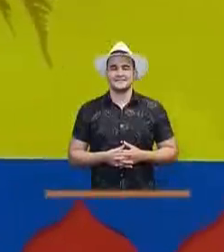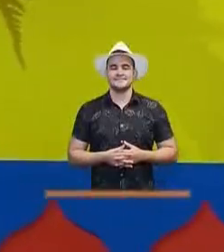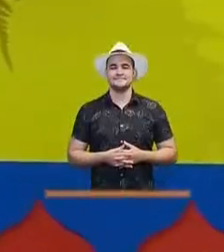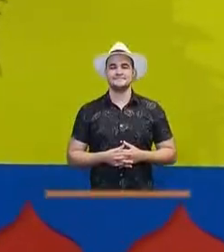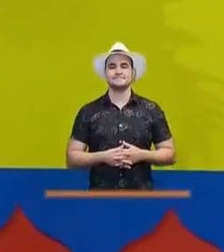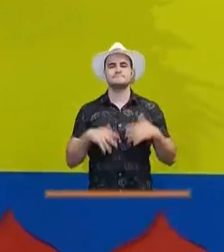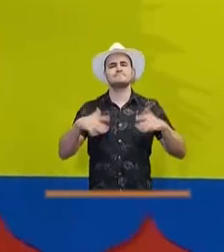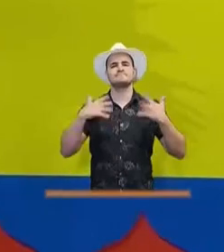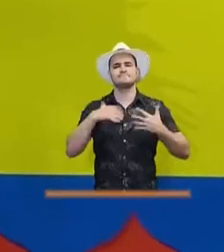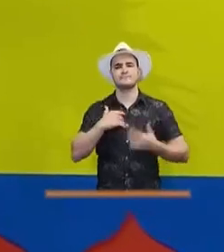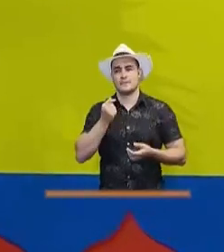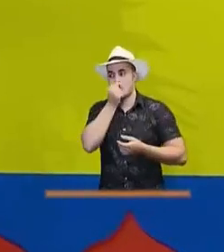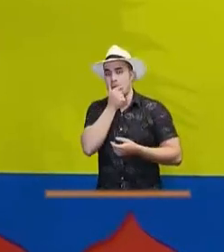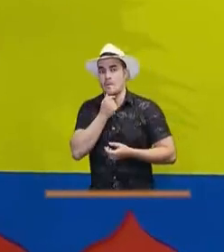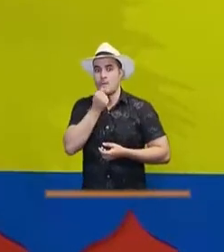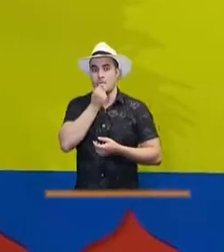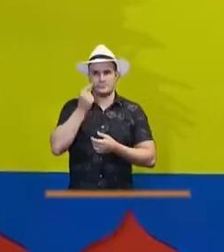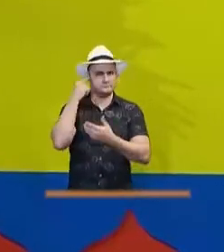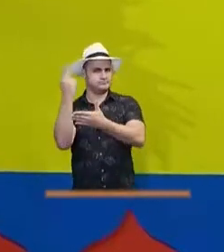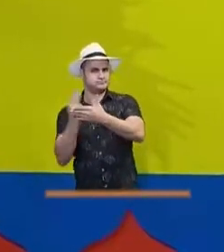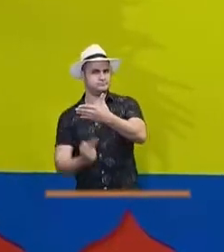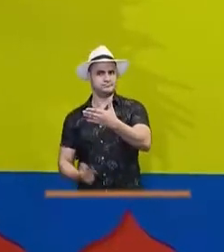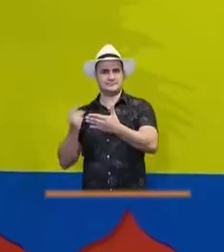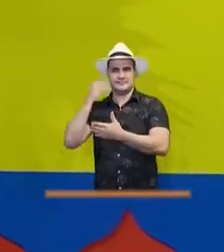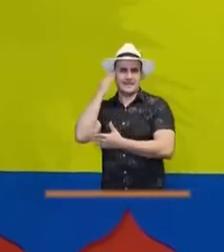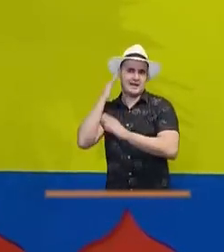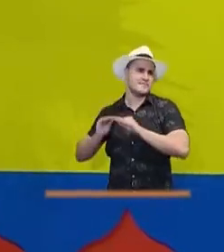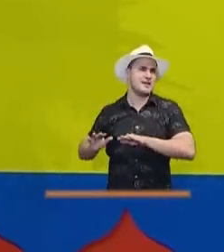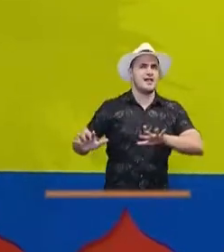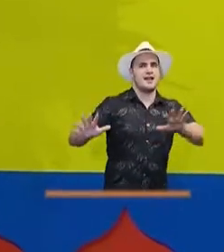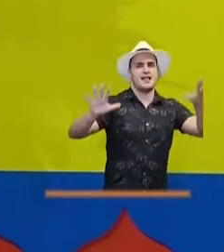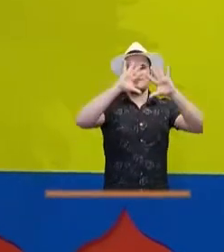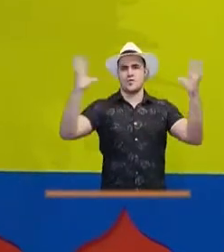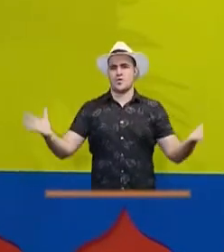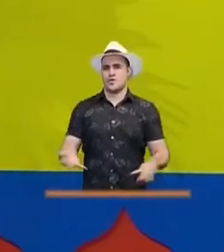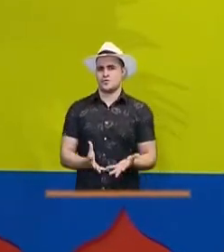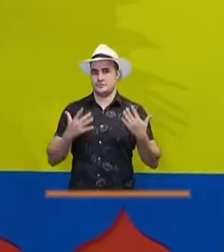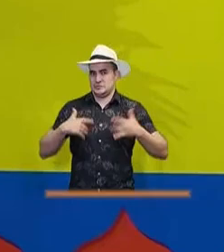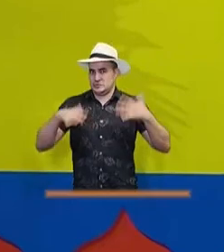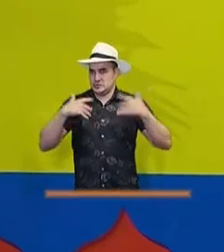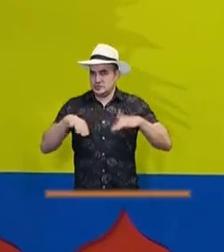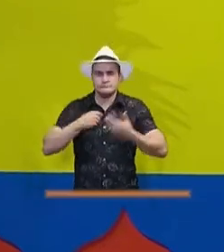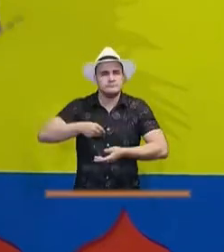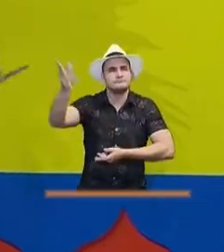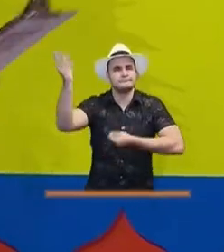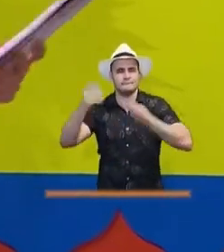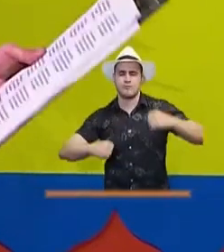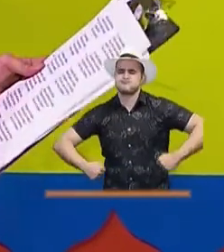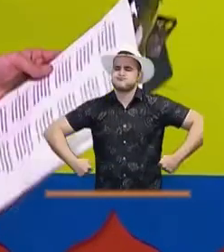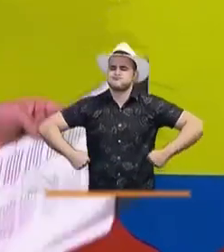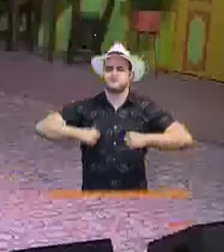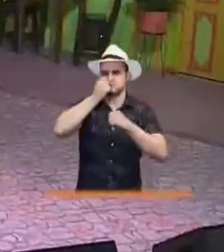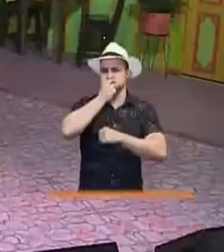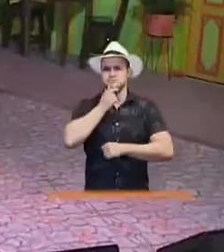El gran maestro Botero le regaló al mundo entero sus gordas que pareciera que sin